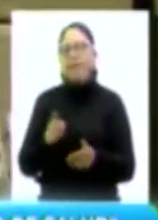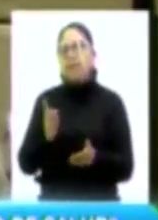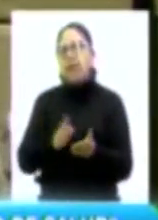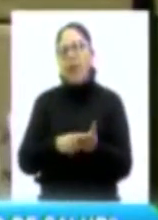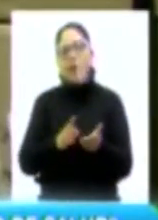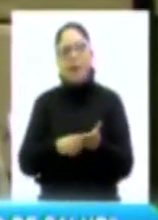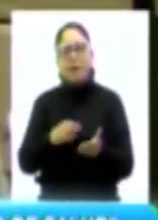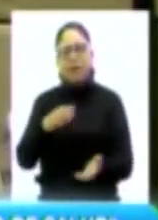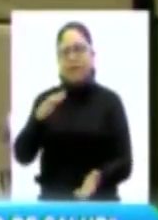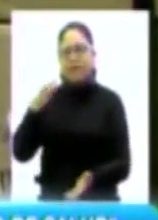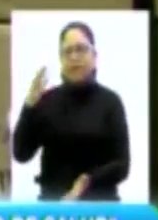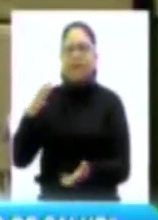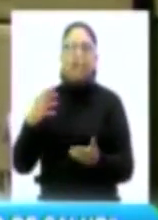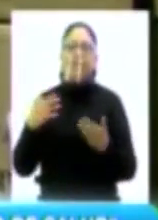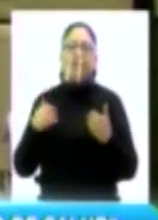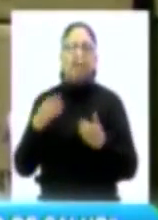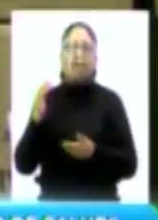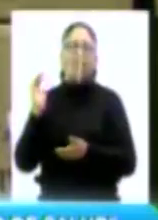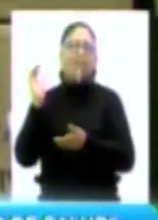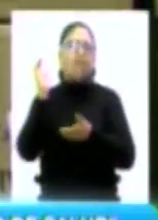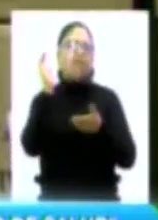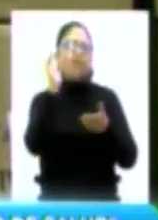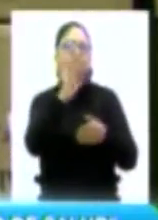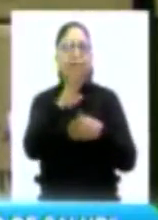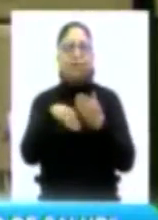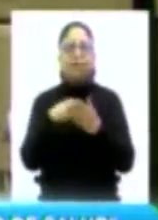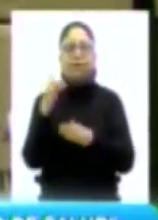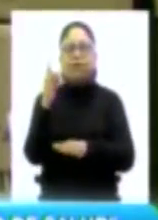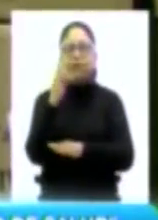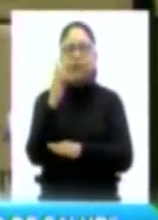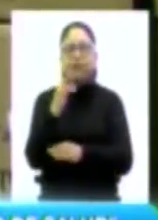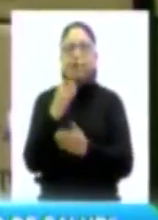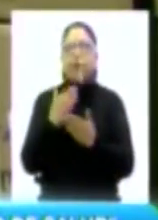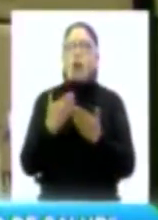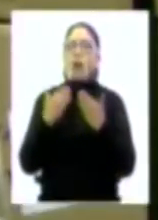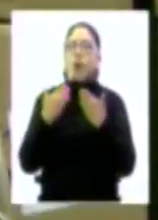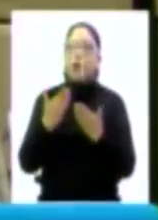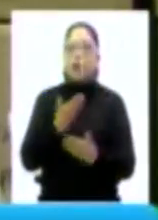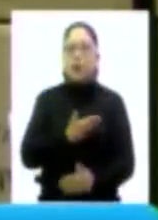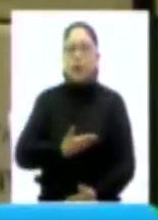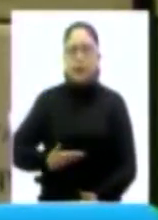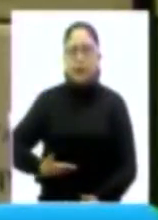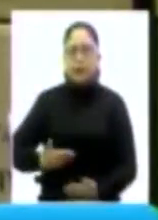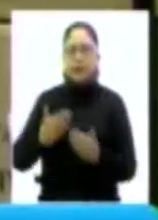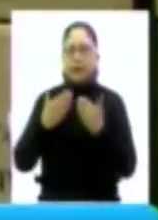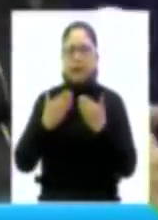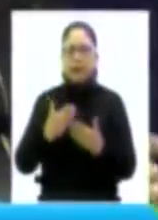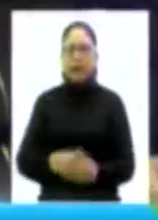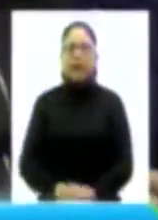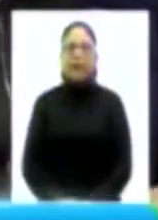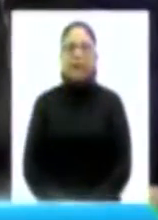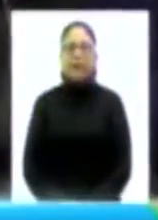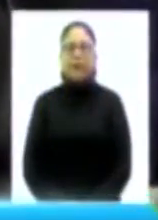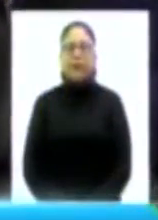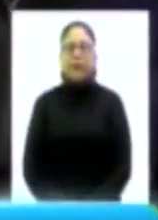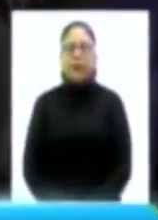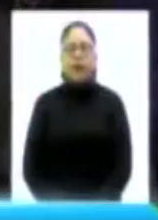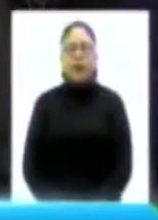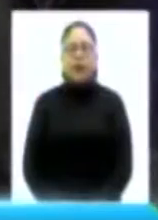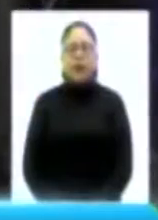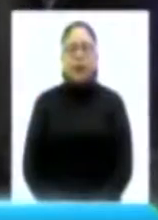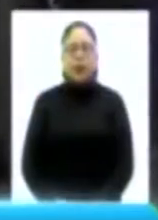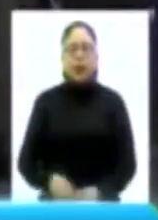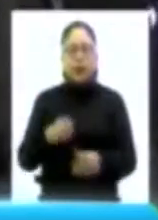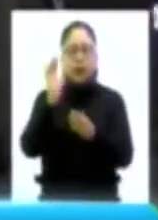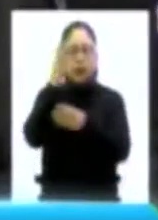miles de unidades para repartir a todo el país. Presidente, muchísimas gracias. Muchas gracias. Las